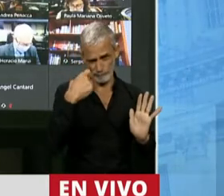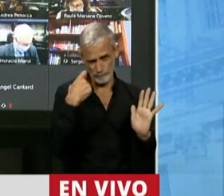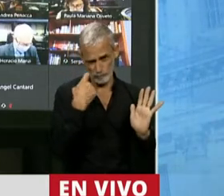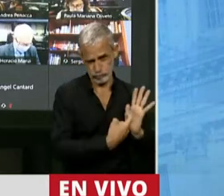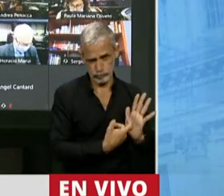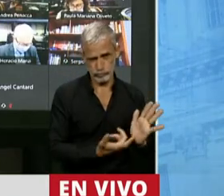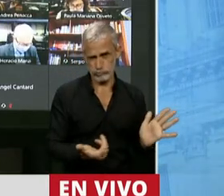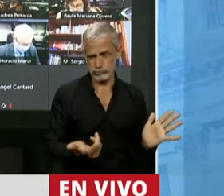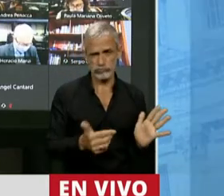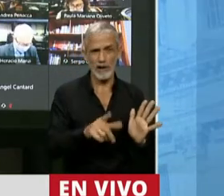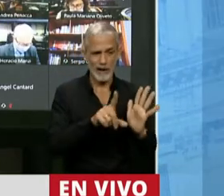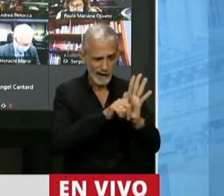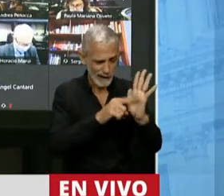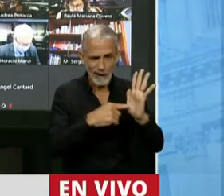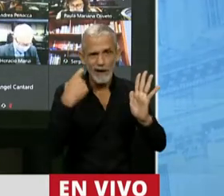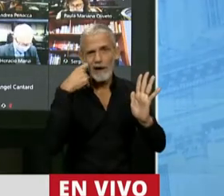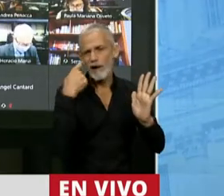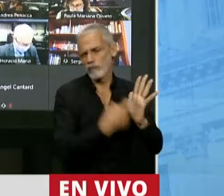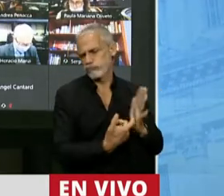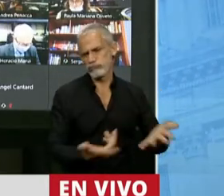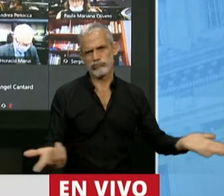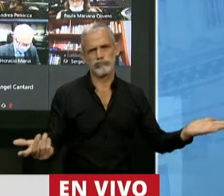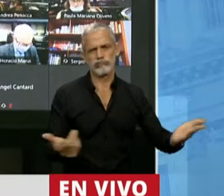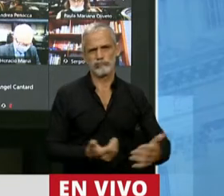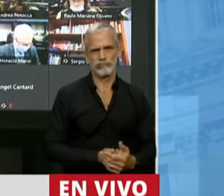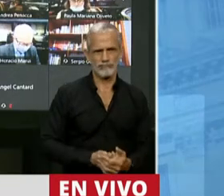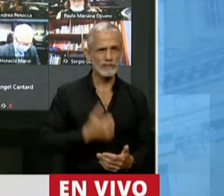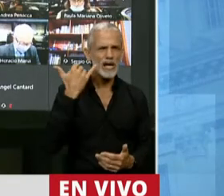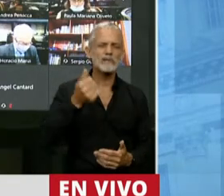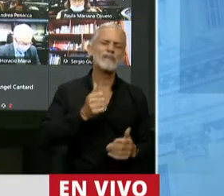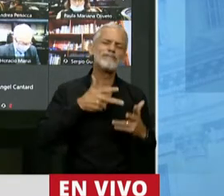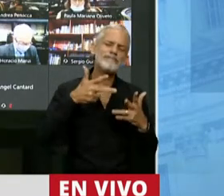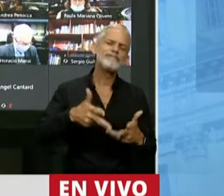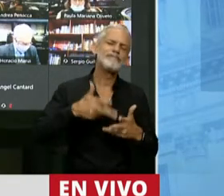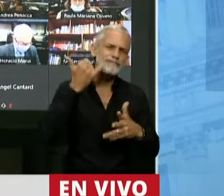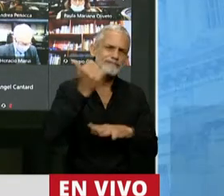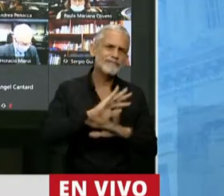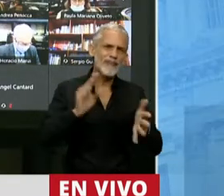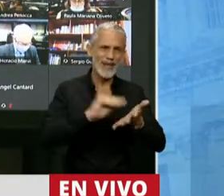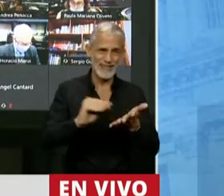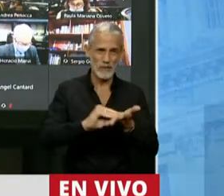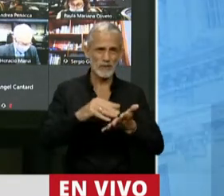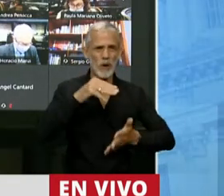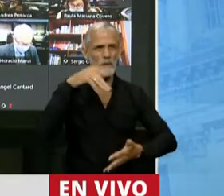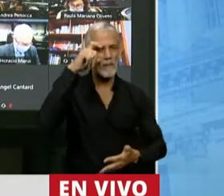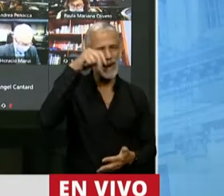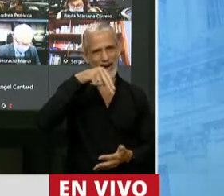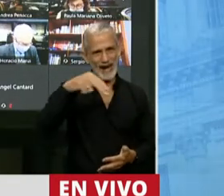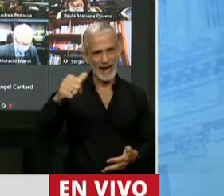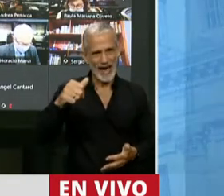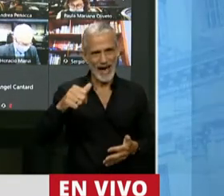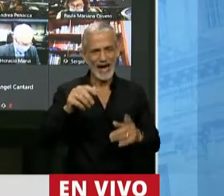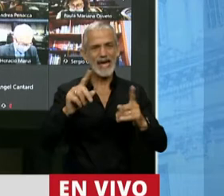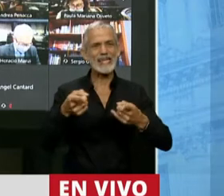la notoria ilegalidad del proyecto de ley, sobre lo cual ya bastante dijo el diputado Mena y respecto al